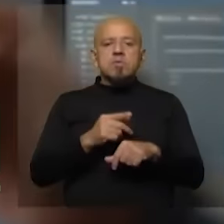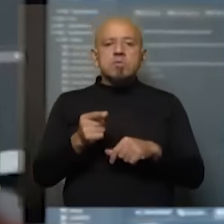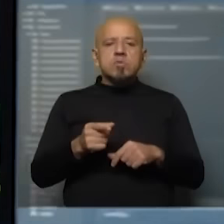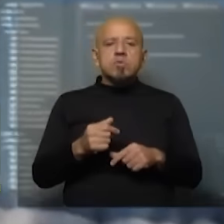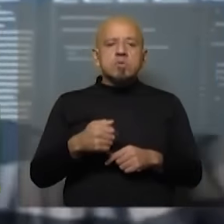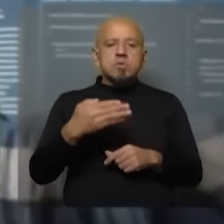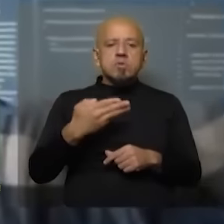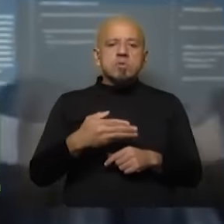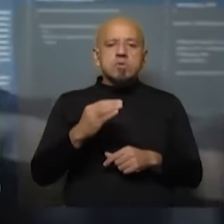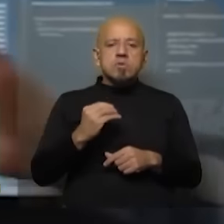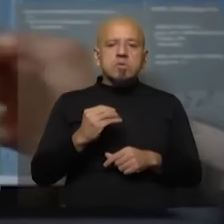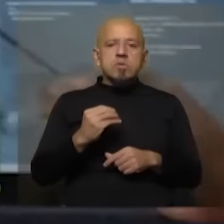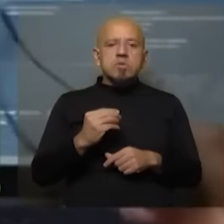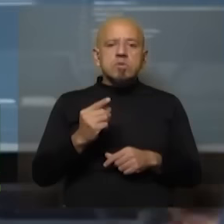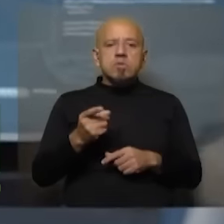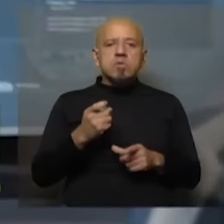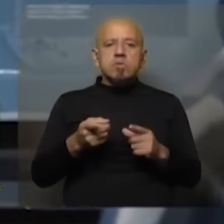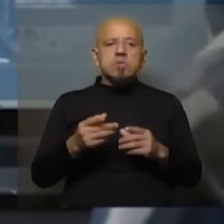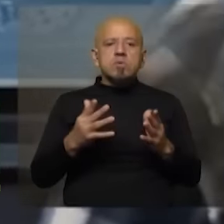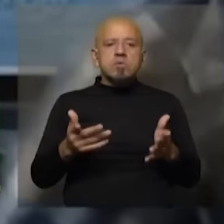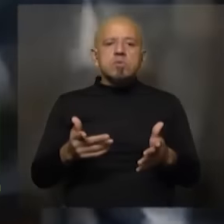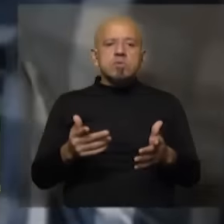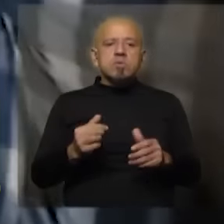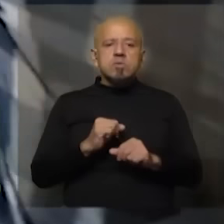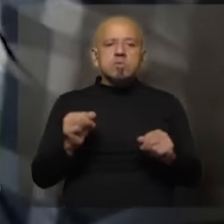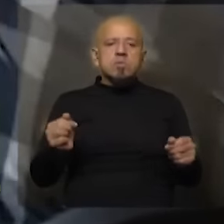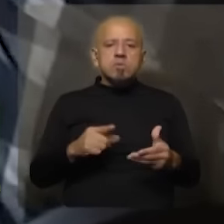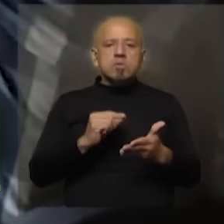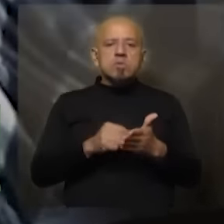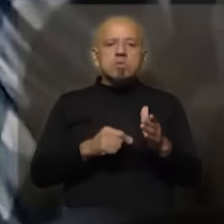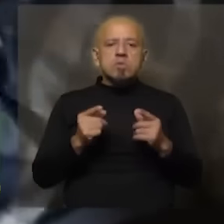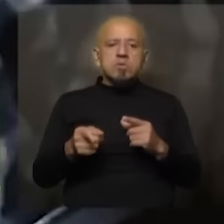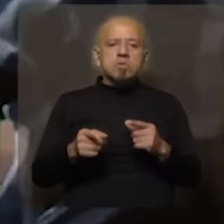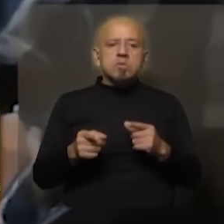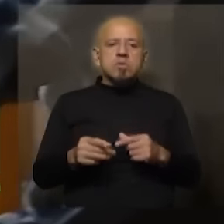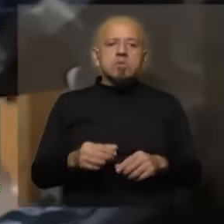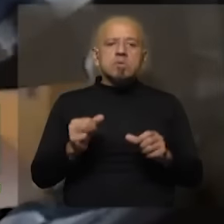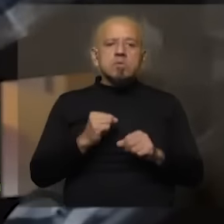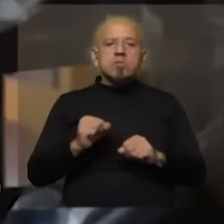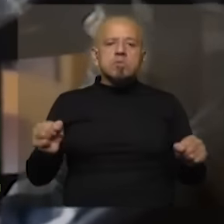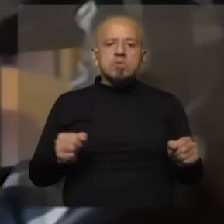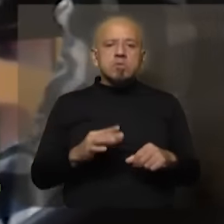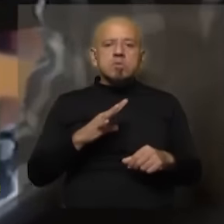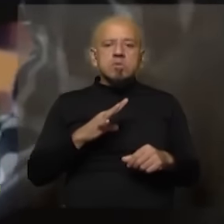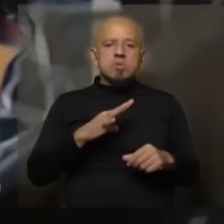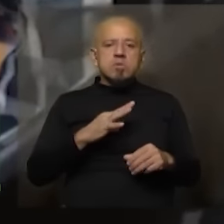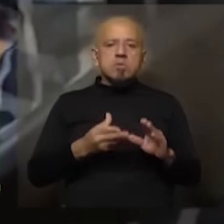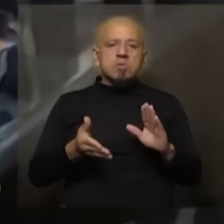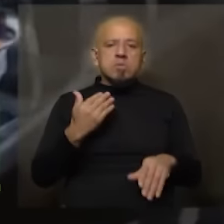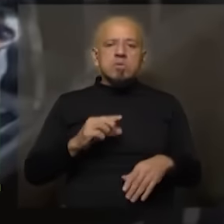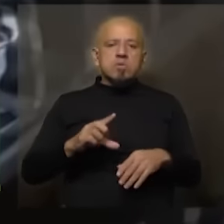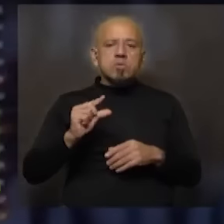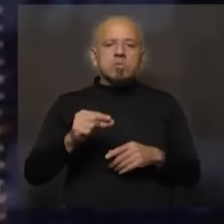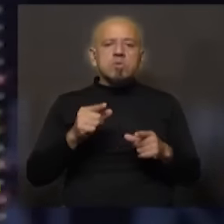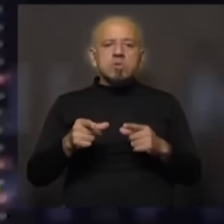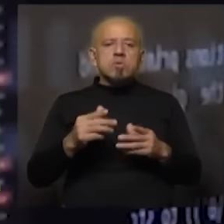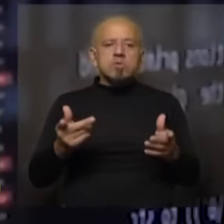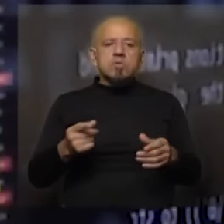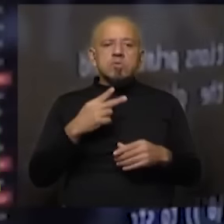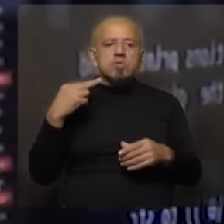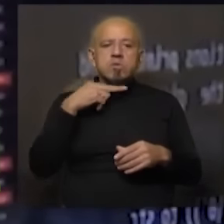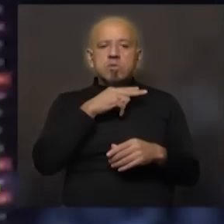y existen diversidad de servicios a bajo costo que se pueden contratar desde nuestro país. Puede haber mayor o menor desarrollo de la herramienta, con cuentas